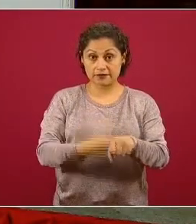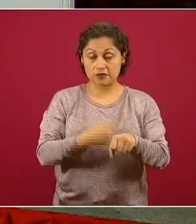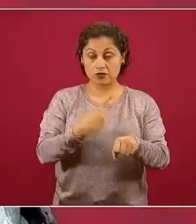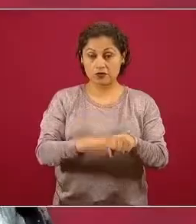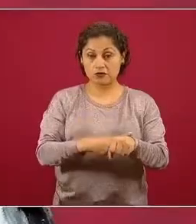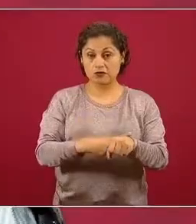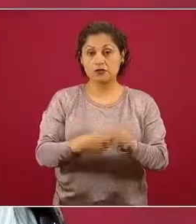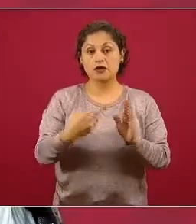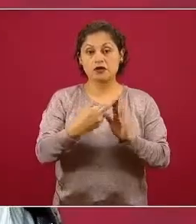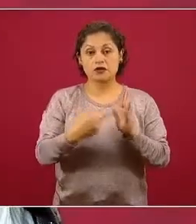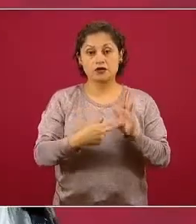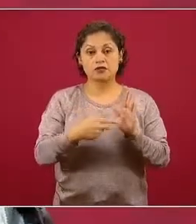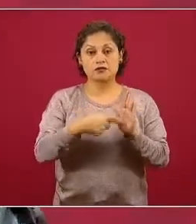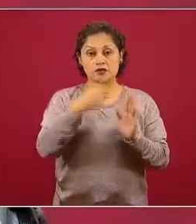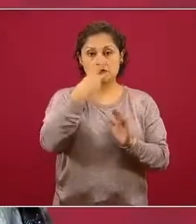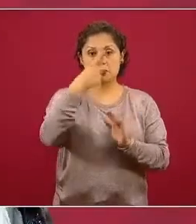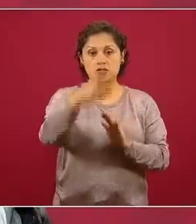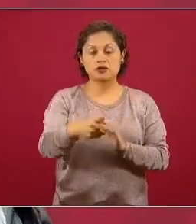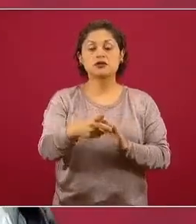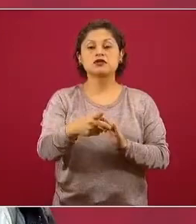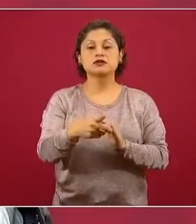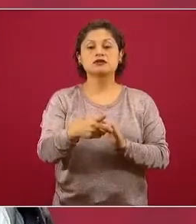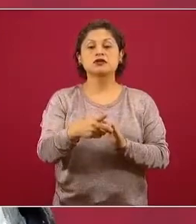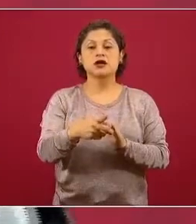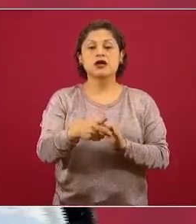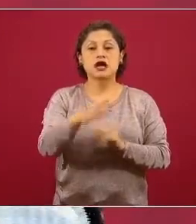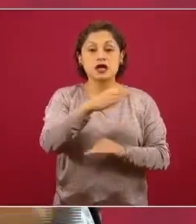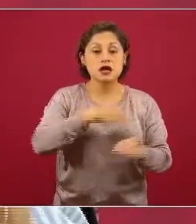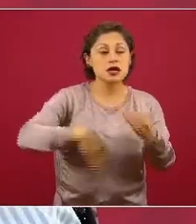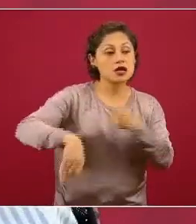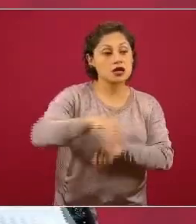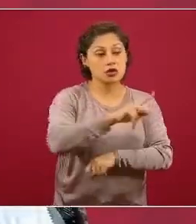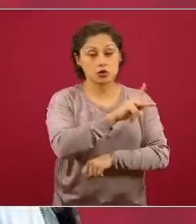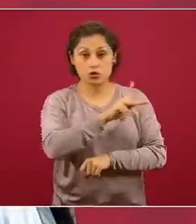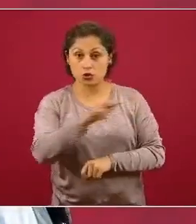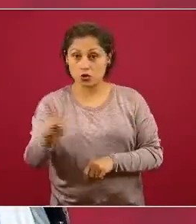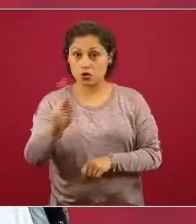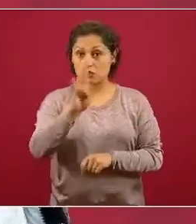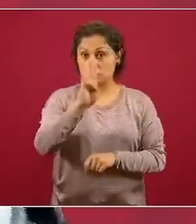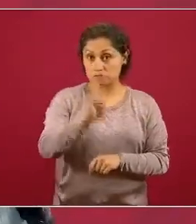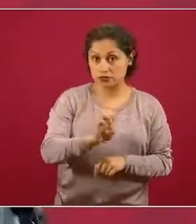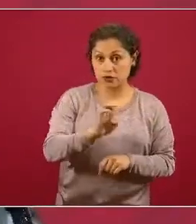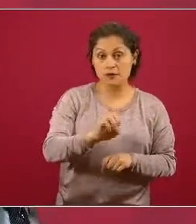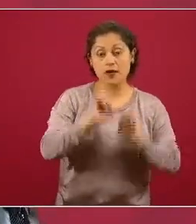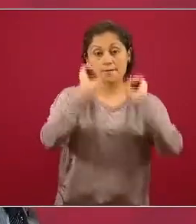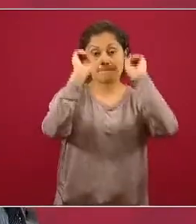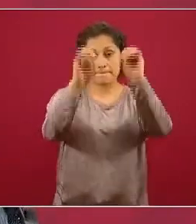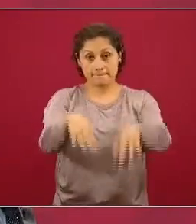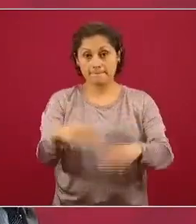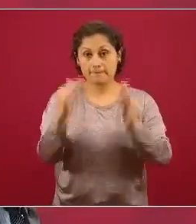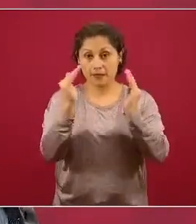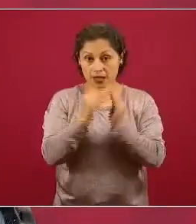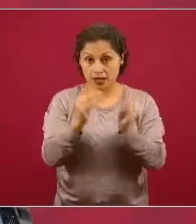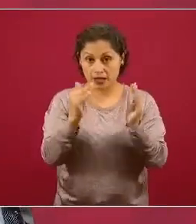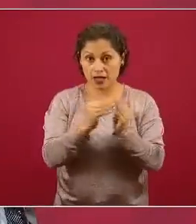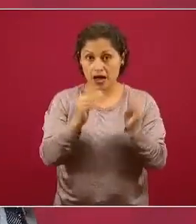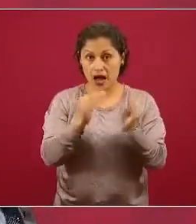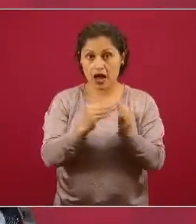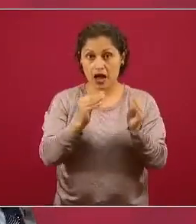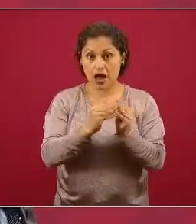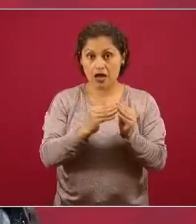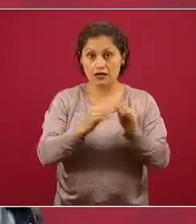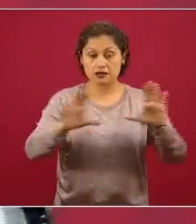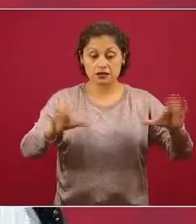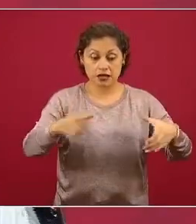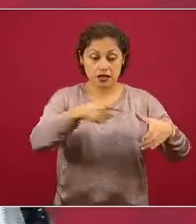procede a cerrar esa sala y todos los chicos que están en esa sala regresan a su casa. La sala queda cerrada